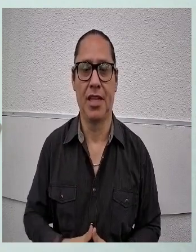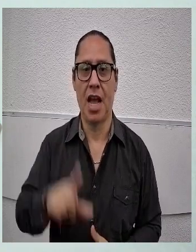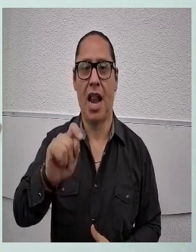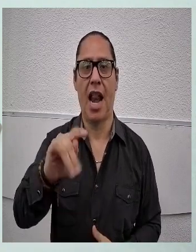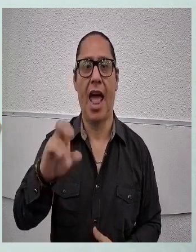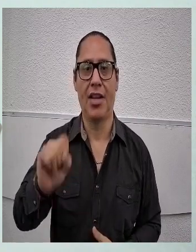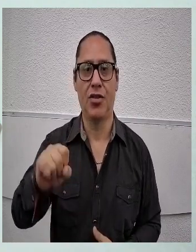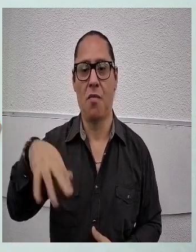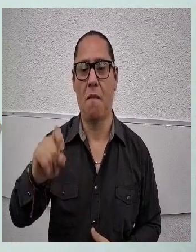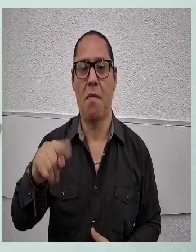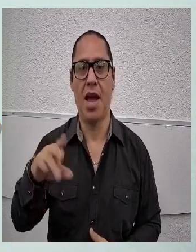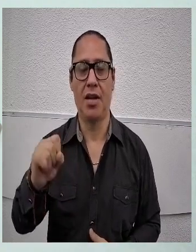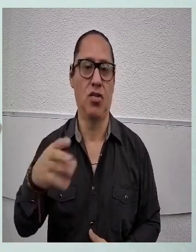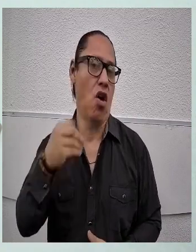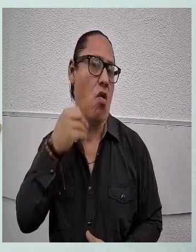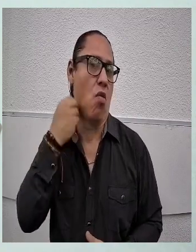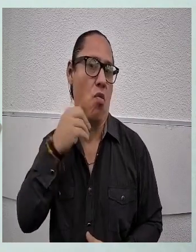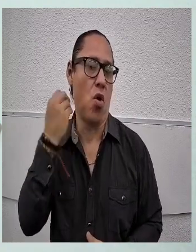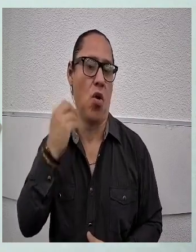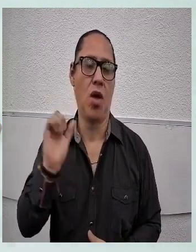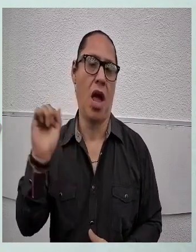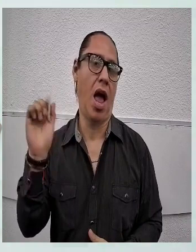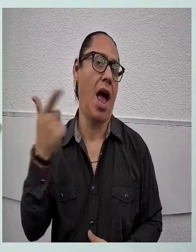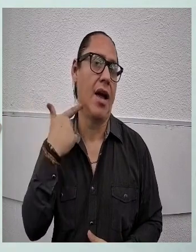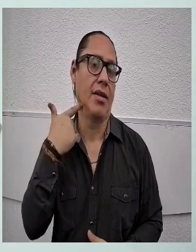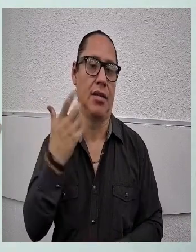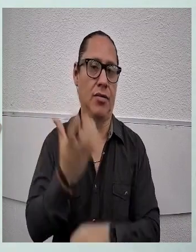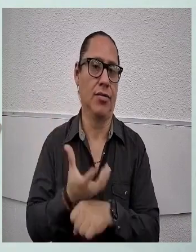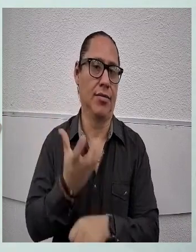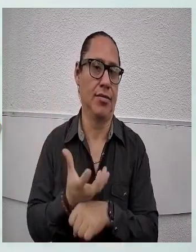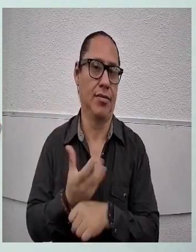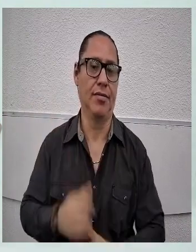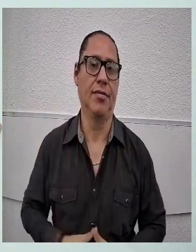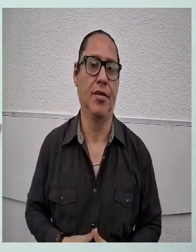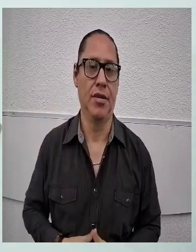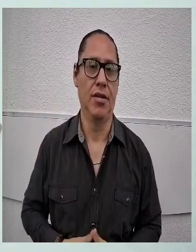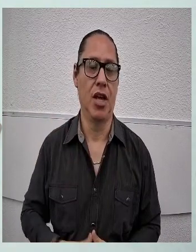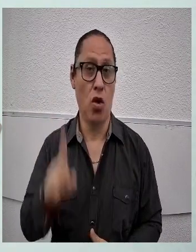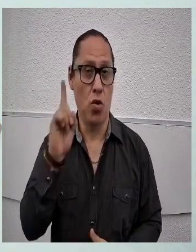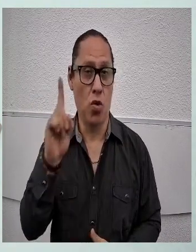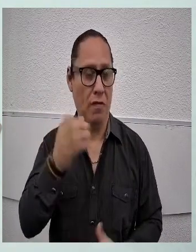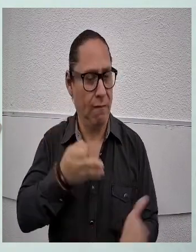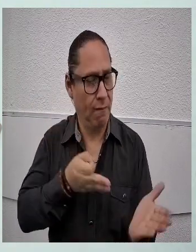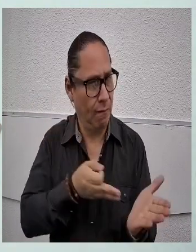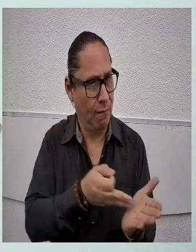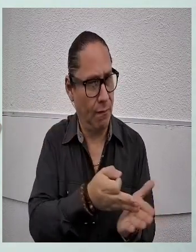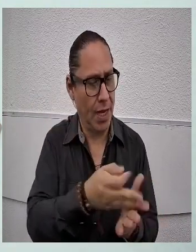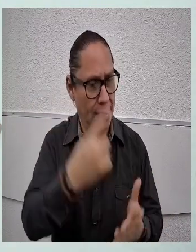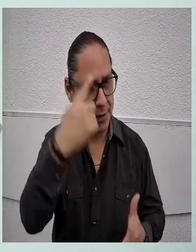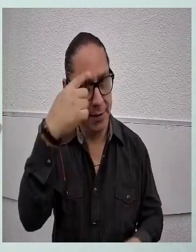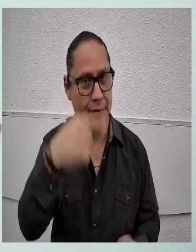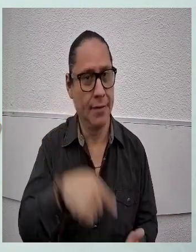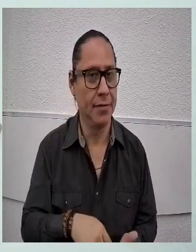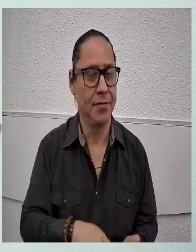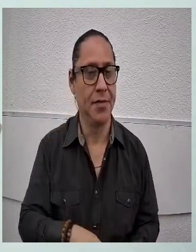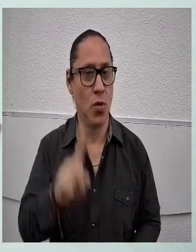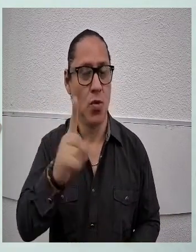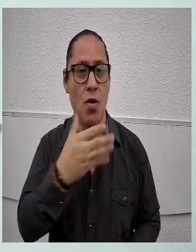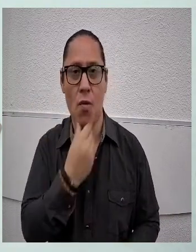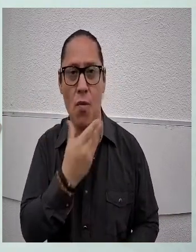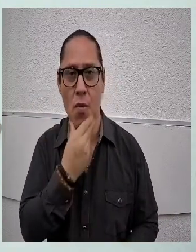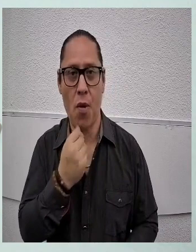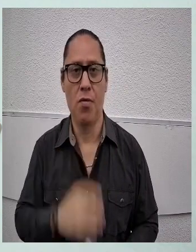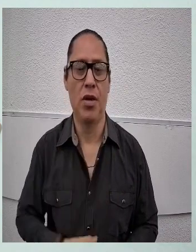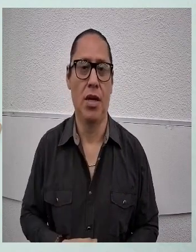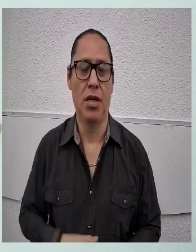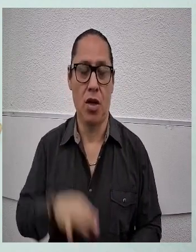Johns y expresidente estadounidense era un fiel creyente que un hombre